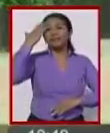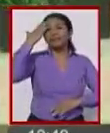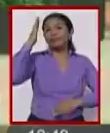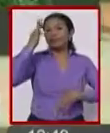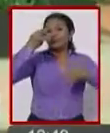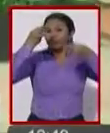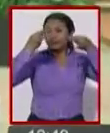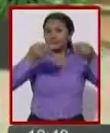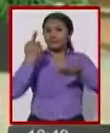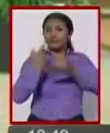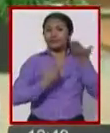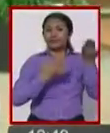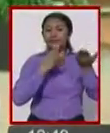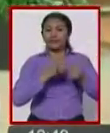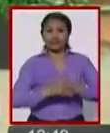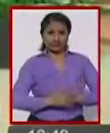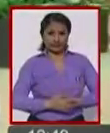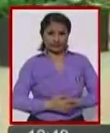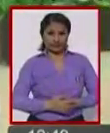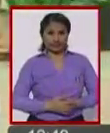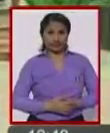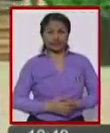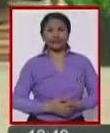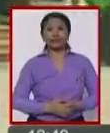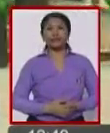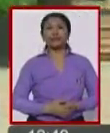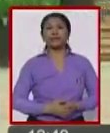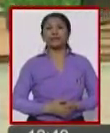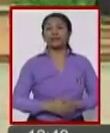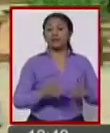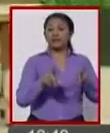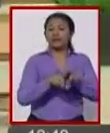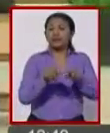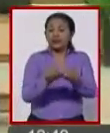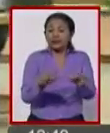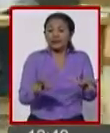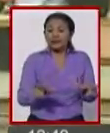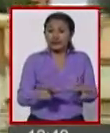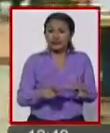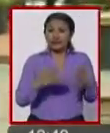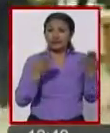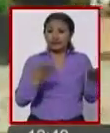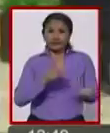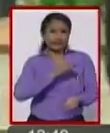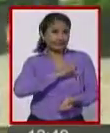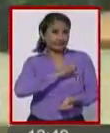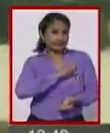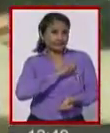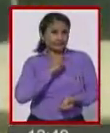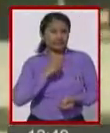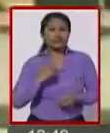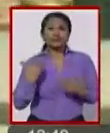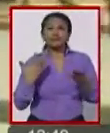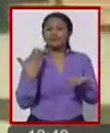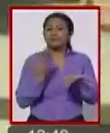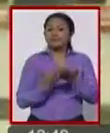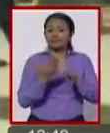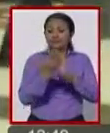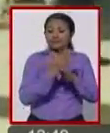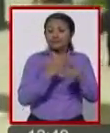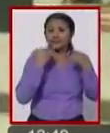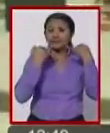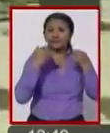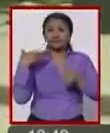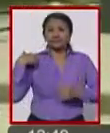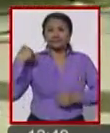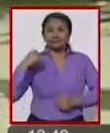podemos confirmar esa situación, es un rumor que se escucha justamente por este lugar, pero la policía ya ha controlado la situación y, como lo